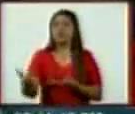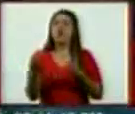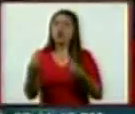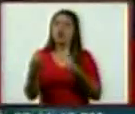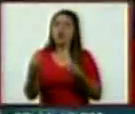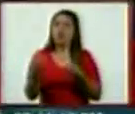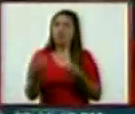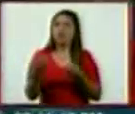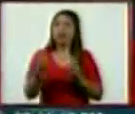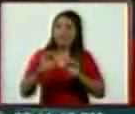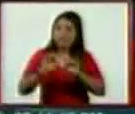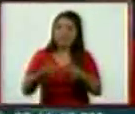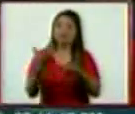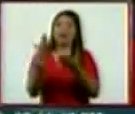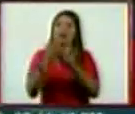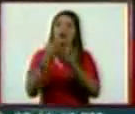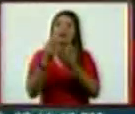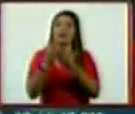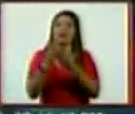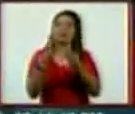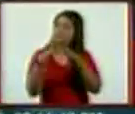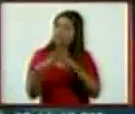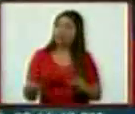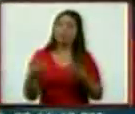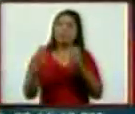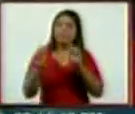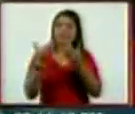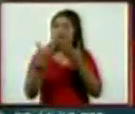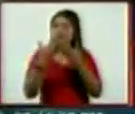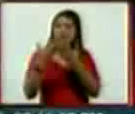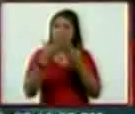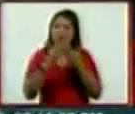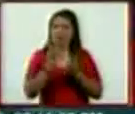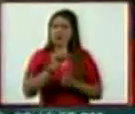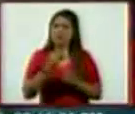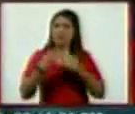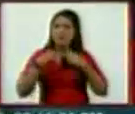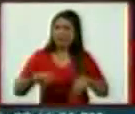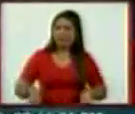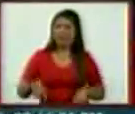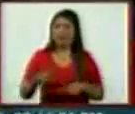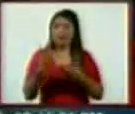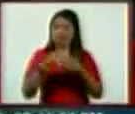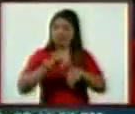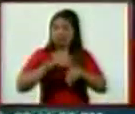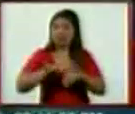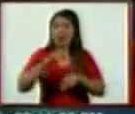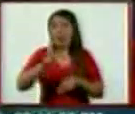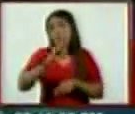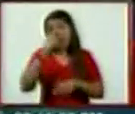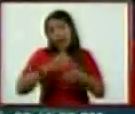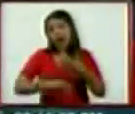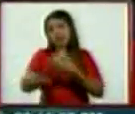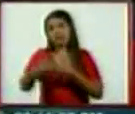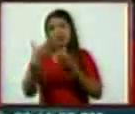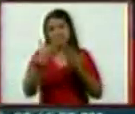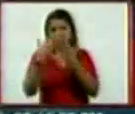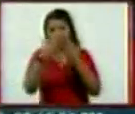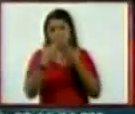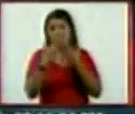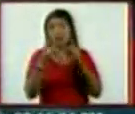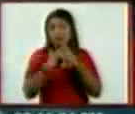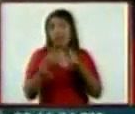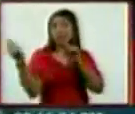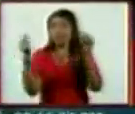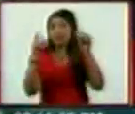recuperar las clases, cómo recuperar las materias, cómo no perder el semestre o el año académico. Ese tema va a ser una discusión